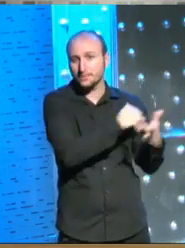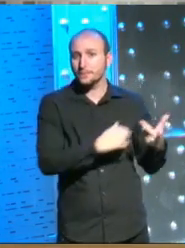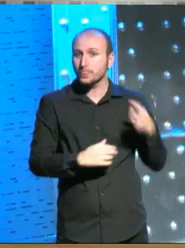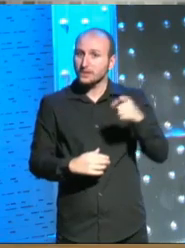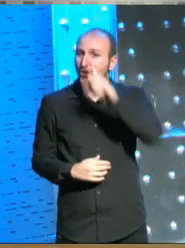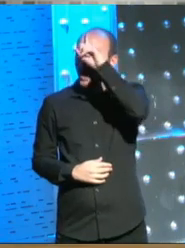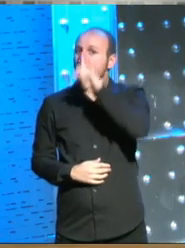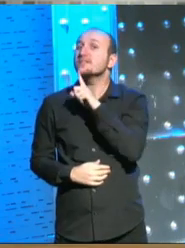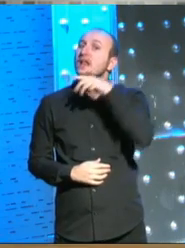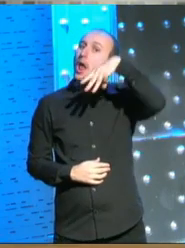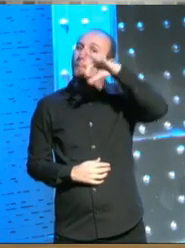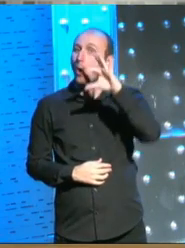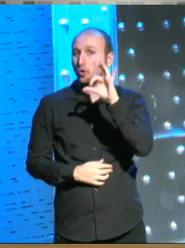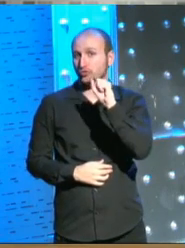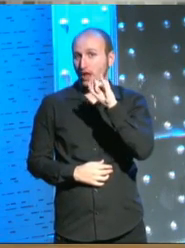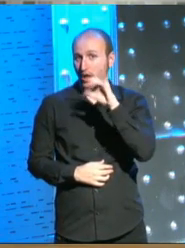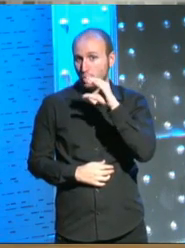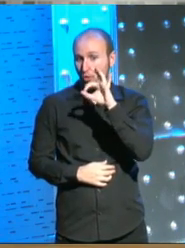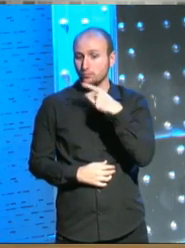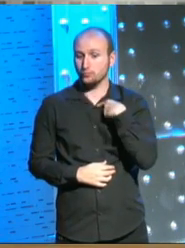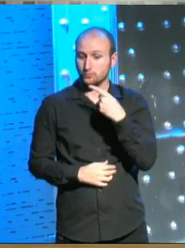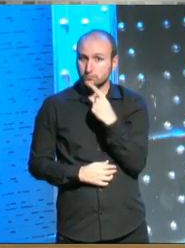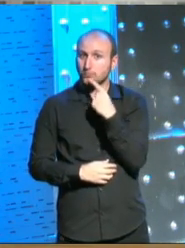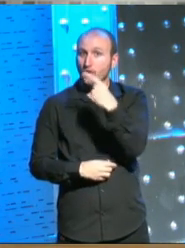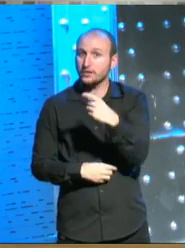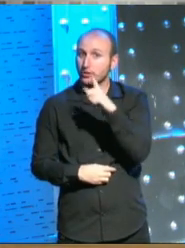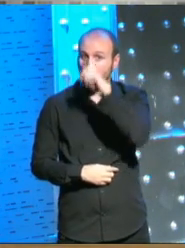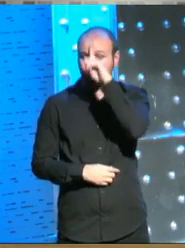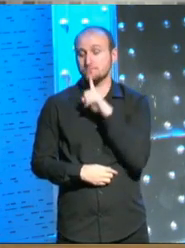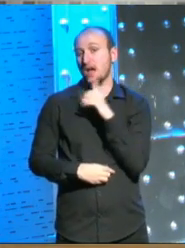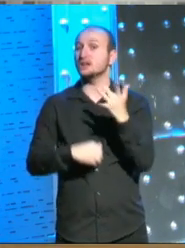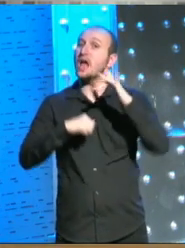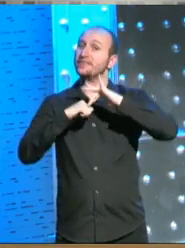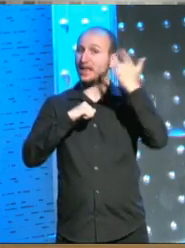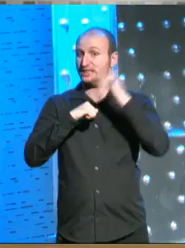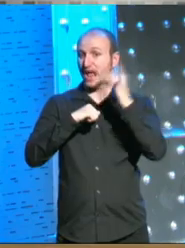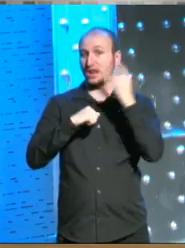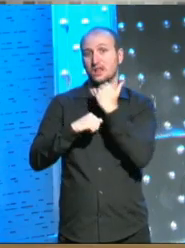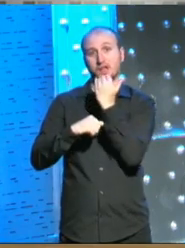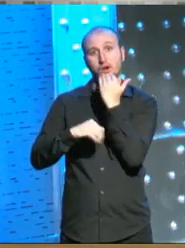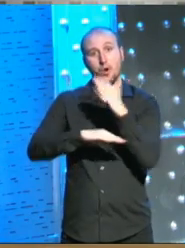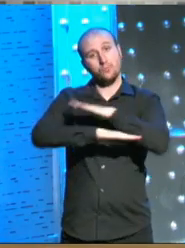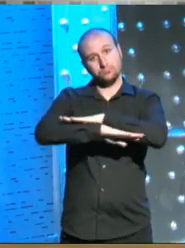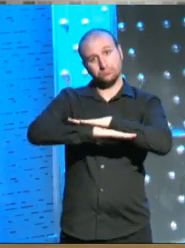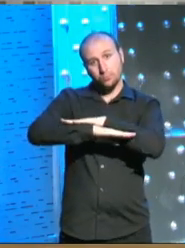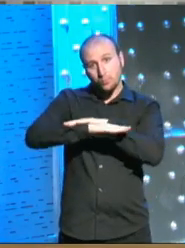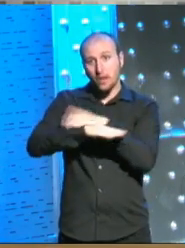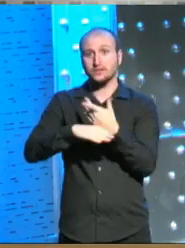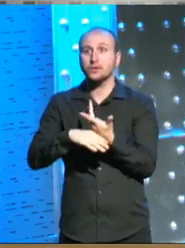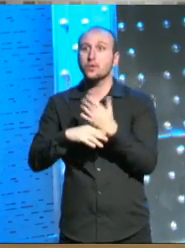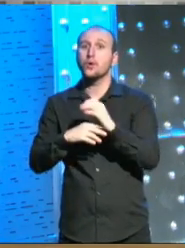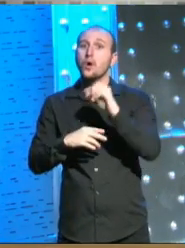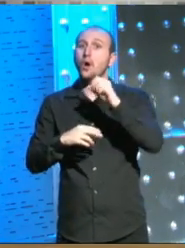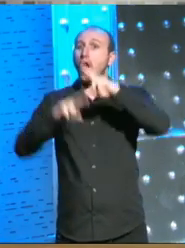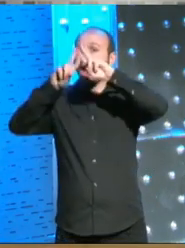finalmente no hace falta que les diga que la imagen digital tiene una matriz analítico-estructural.